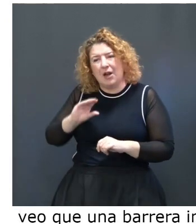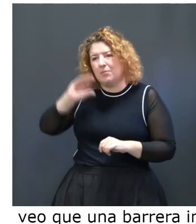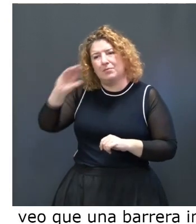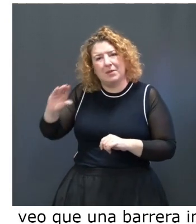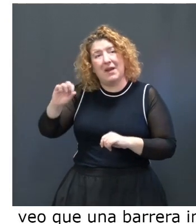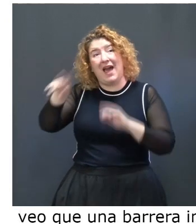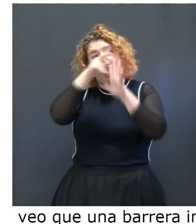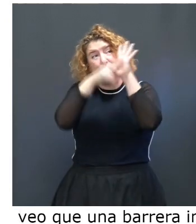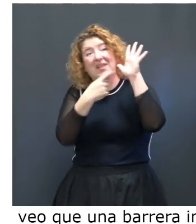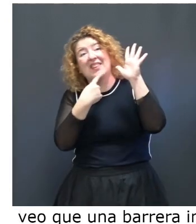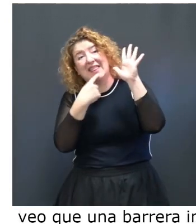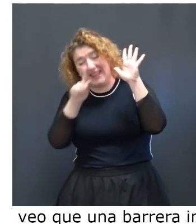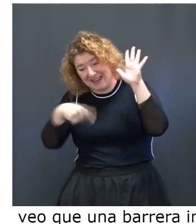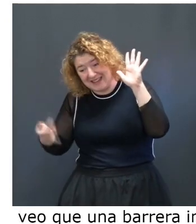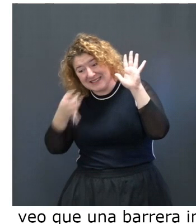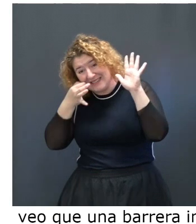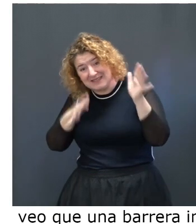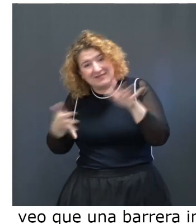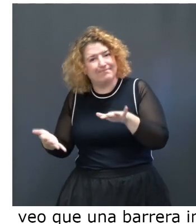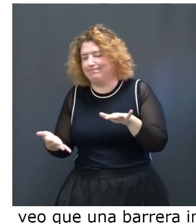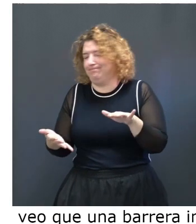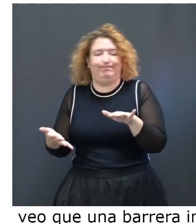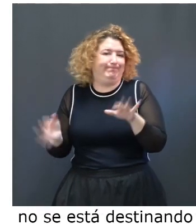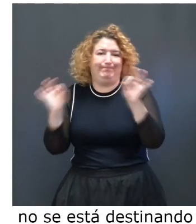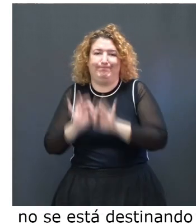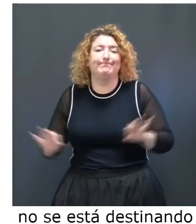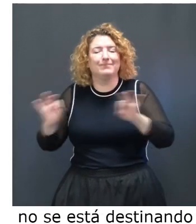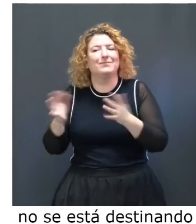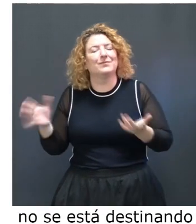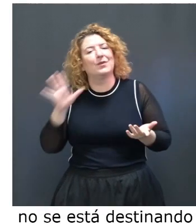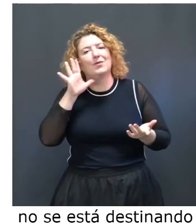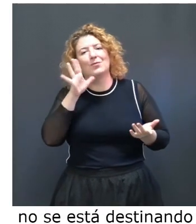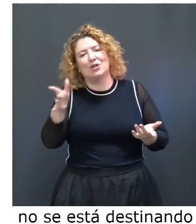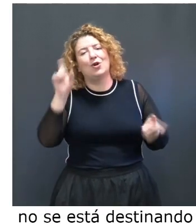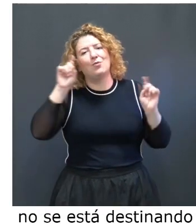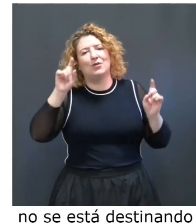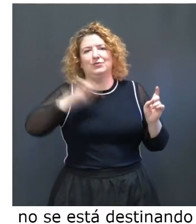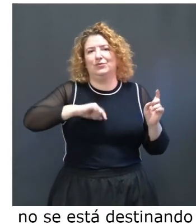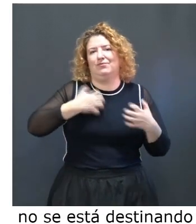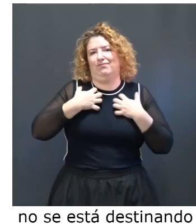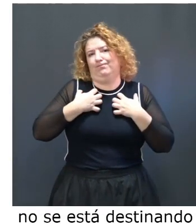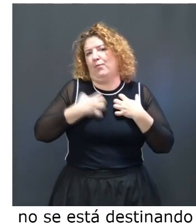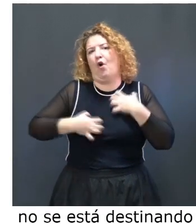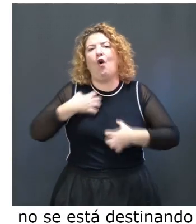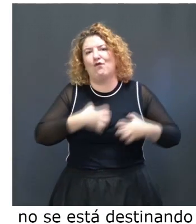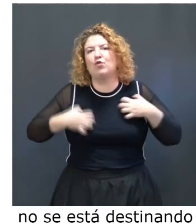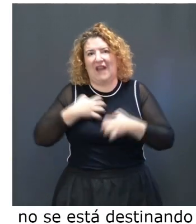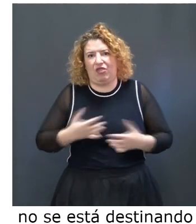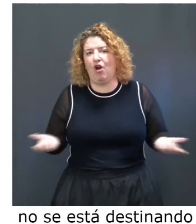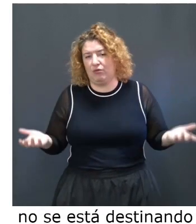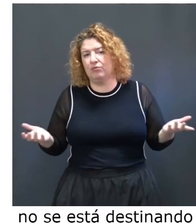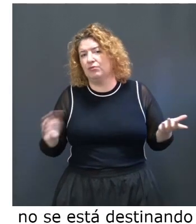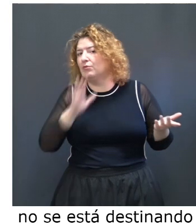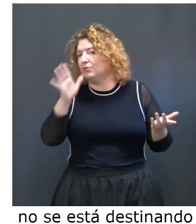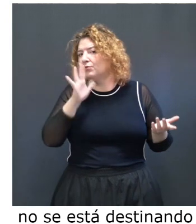la normativa a la práctica, y por esto el profesorado pues también, entre otras cosas, también siente frustración aunque tenga esas competencias